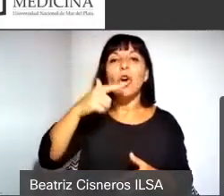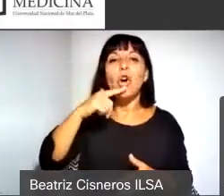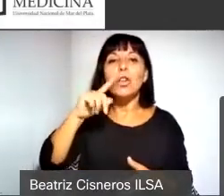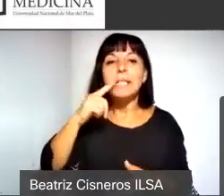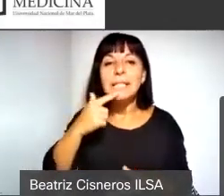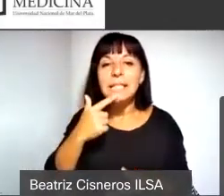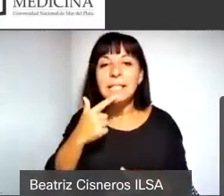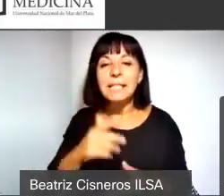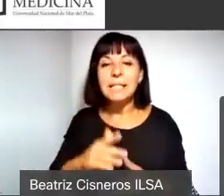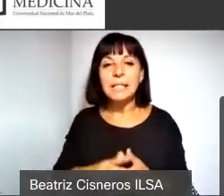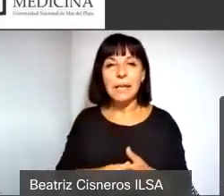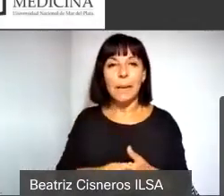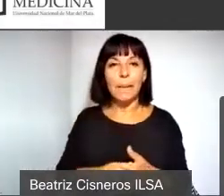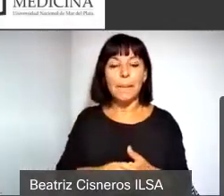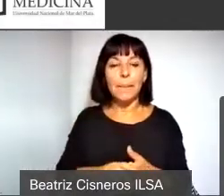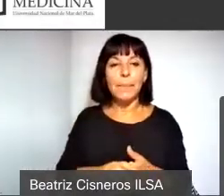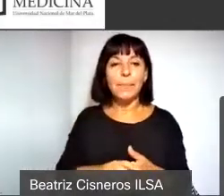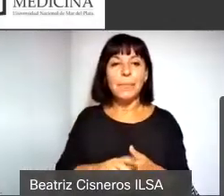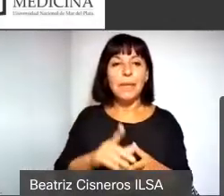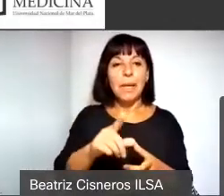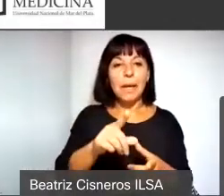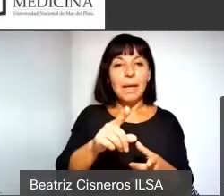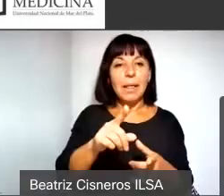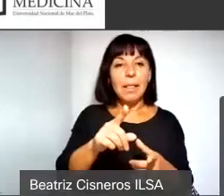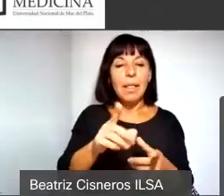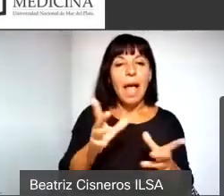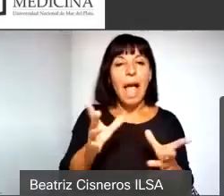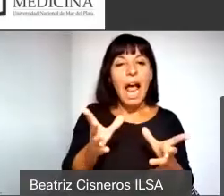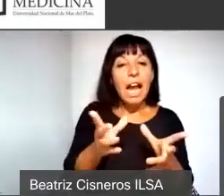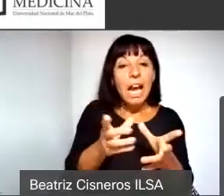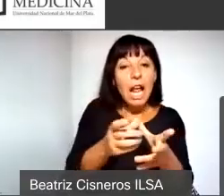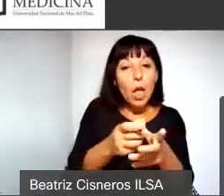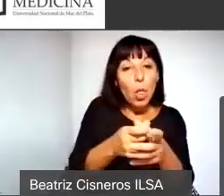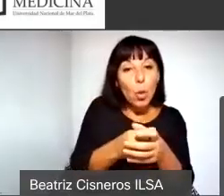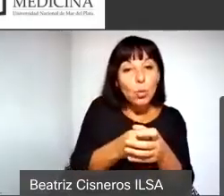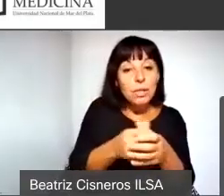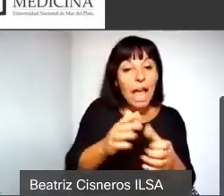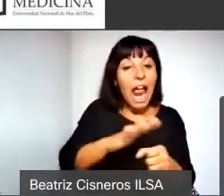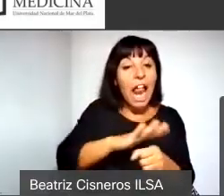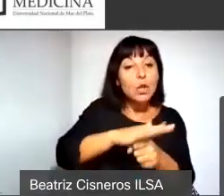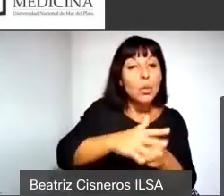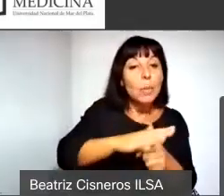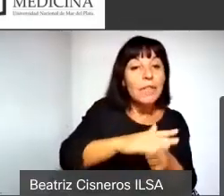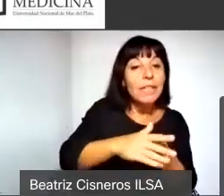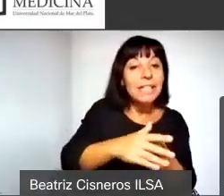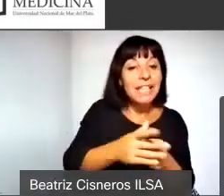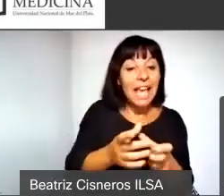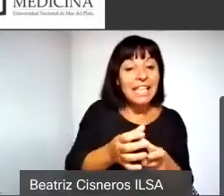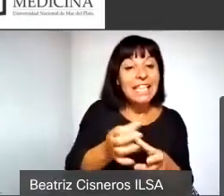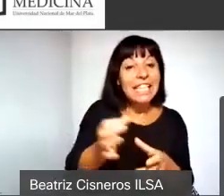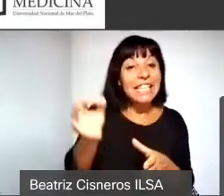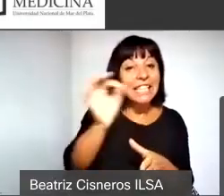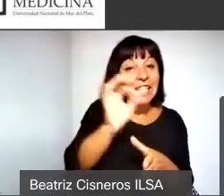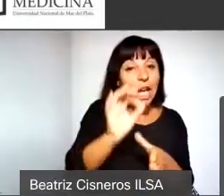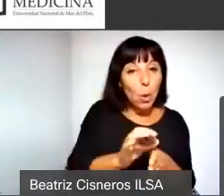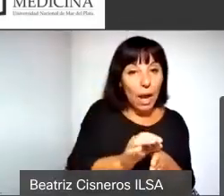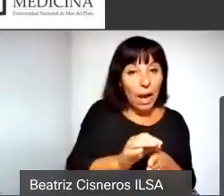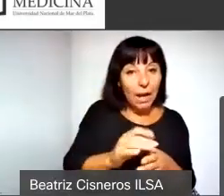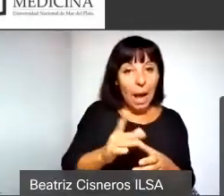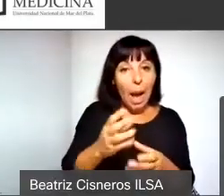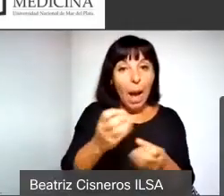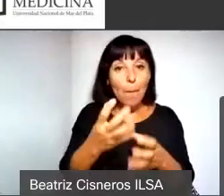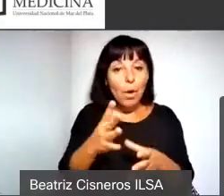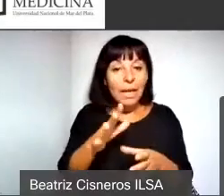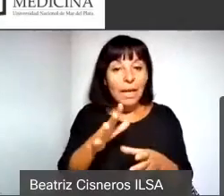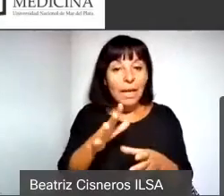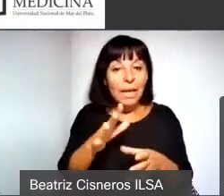pinocitosis, es un proceso que reduce la superficie celular, porque va a consumirse membrana plasmática para formar las vesículas